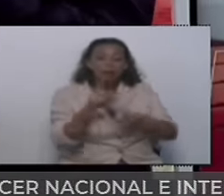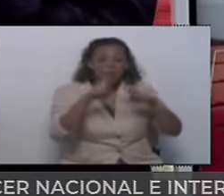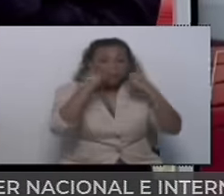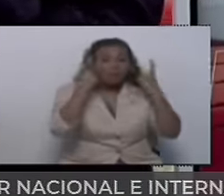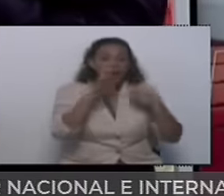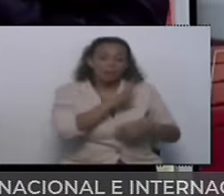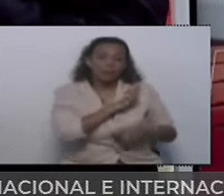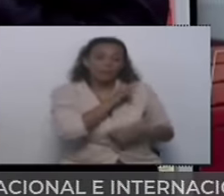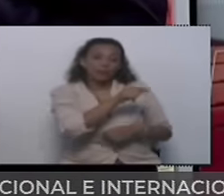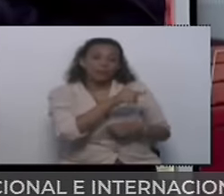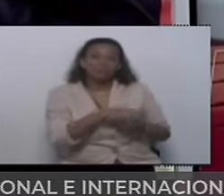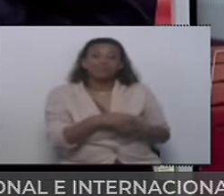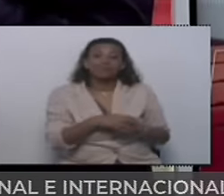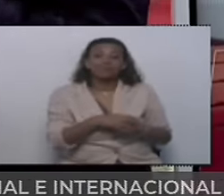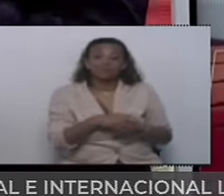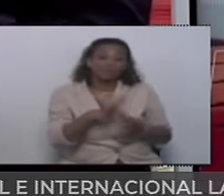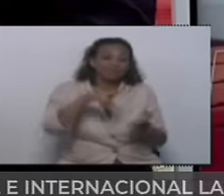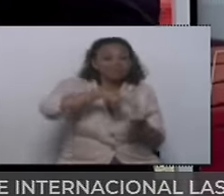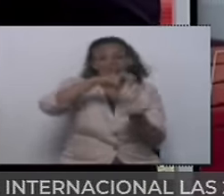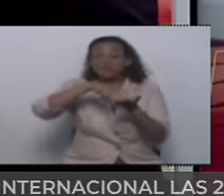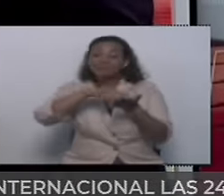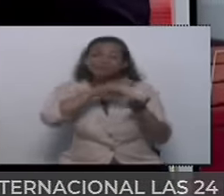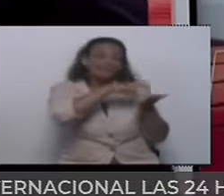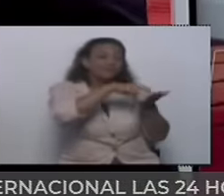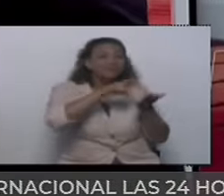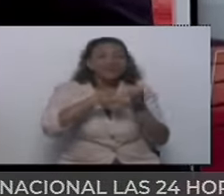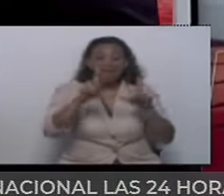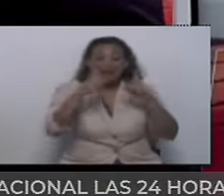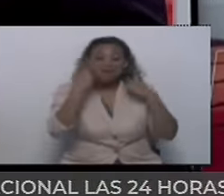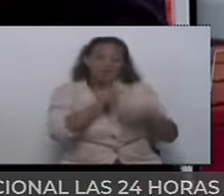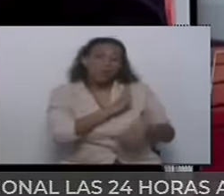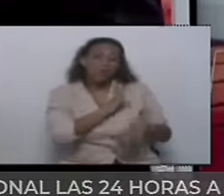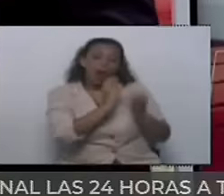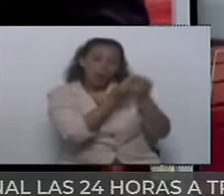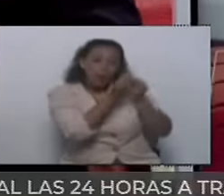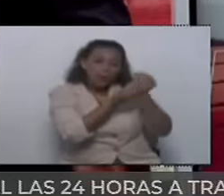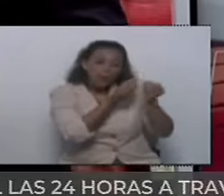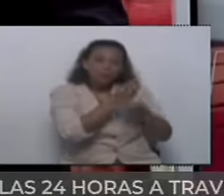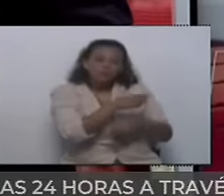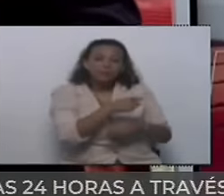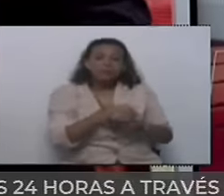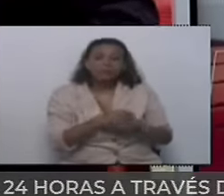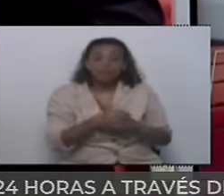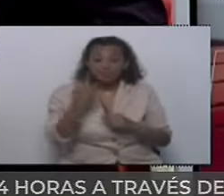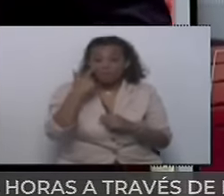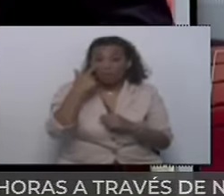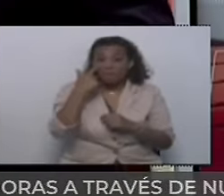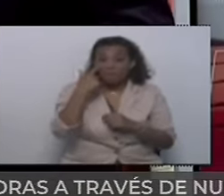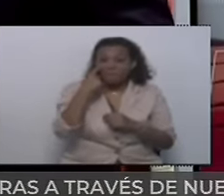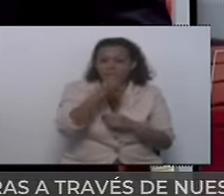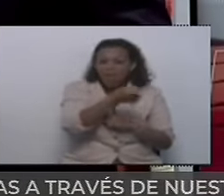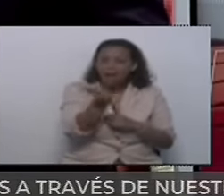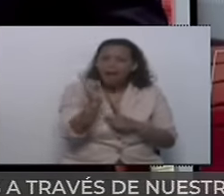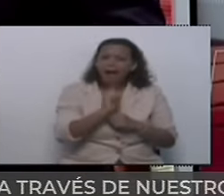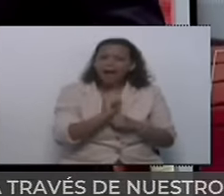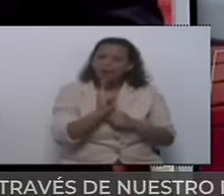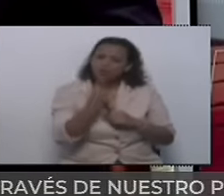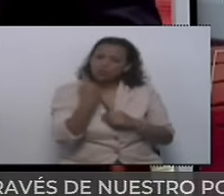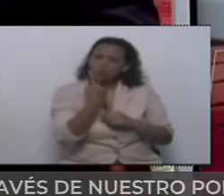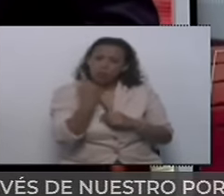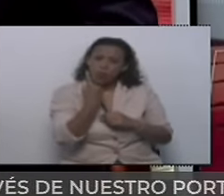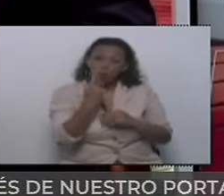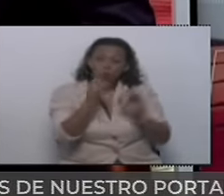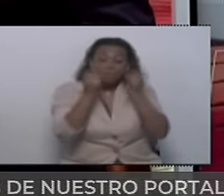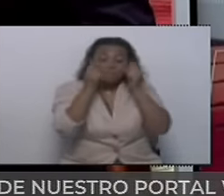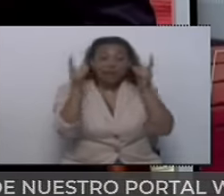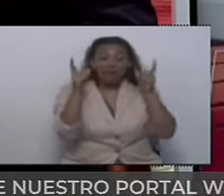de la Guaira. La rochela, Ernesto, la rochela. Mira, esto es una belleza. Yo viendo estas muñecas, no solamente admiro